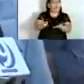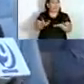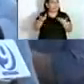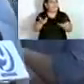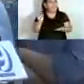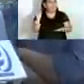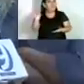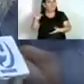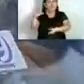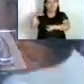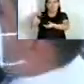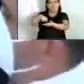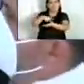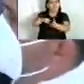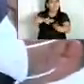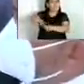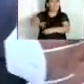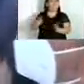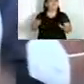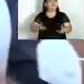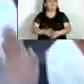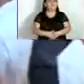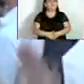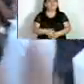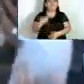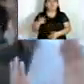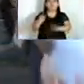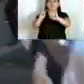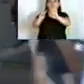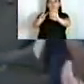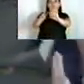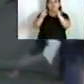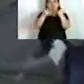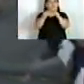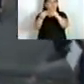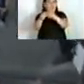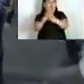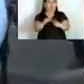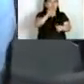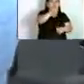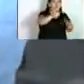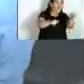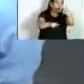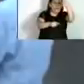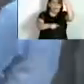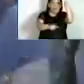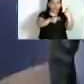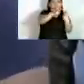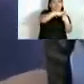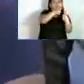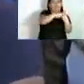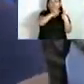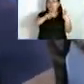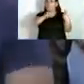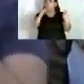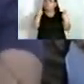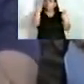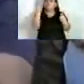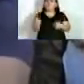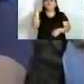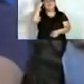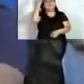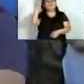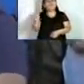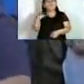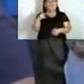alguna forma están ahí a un lado, ¿verdad? La diferencia es de 7 votos entre el candidato ganador de Arena y el candidato de Nuevas